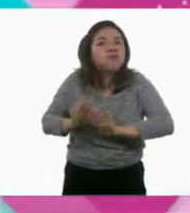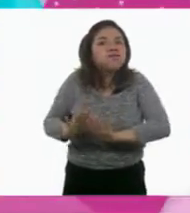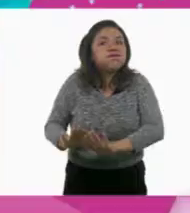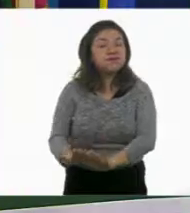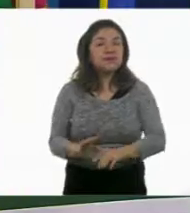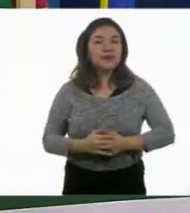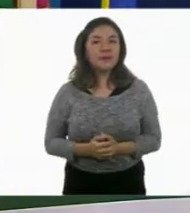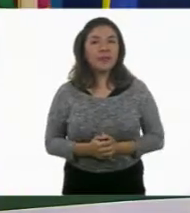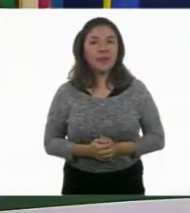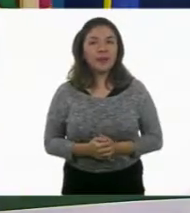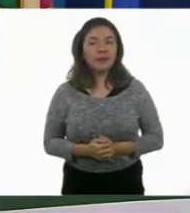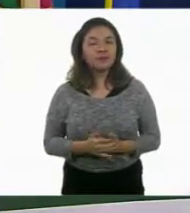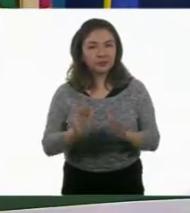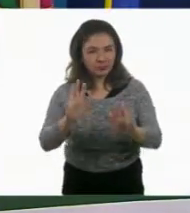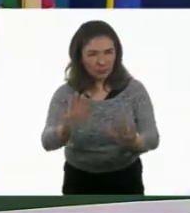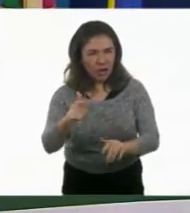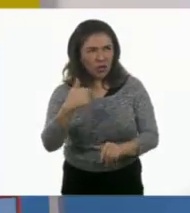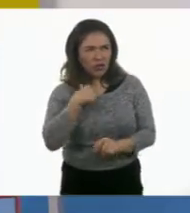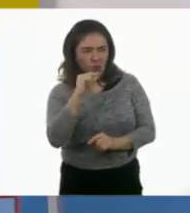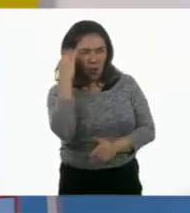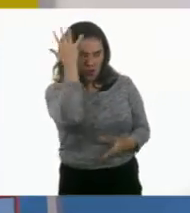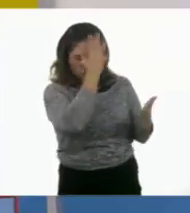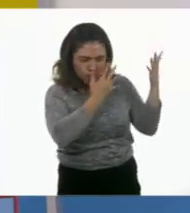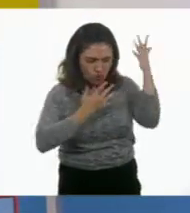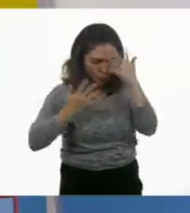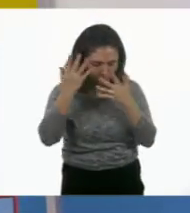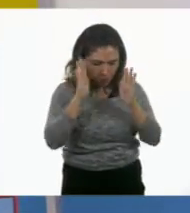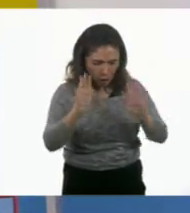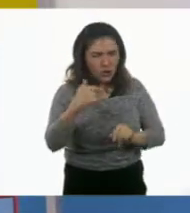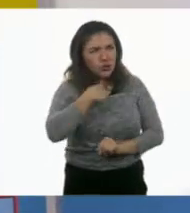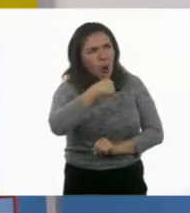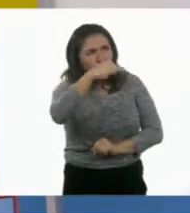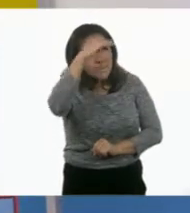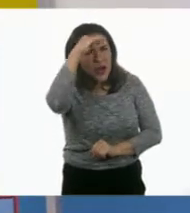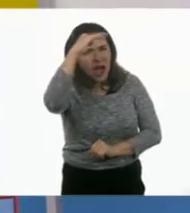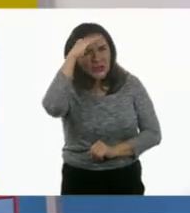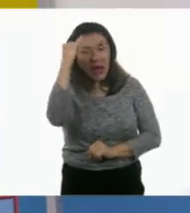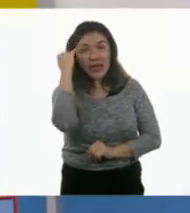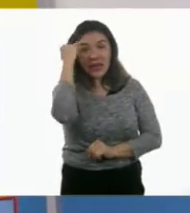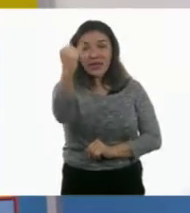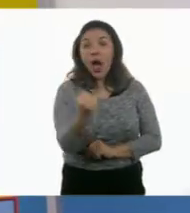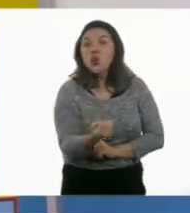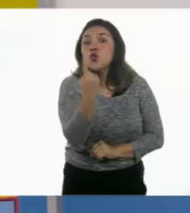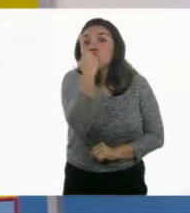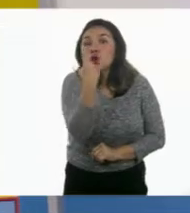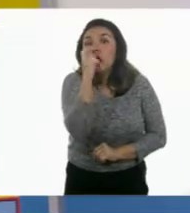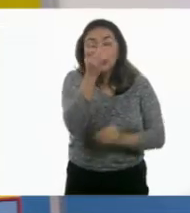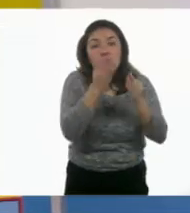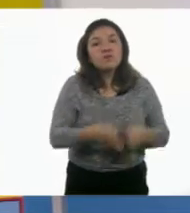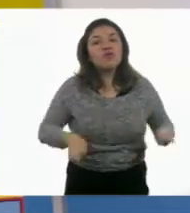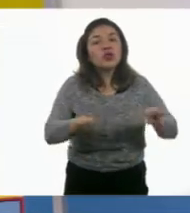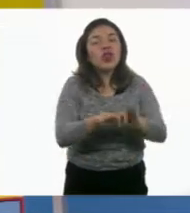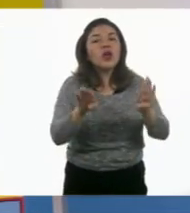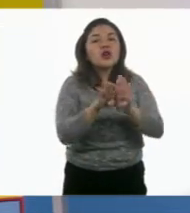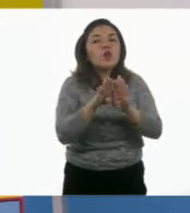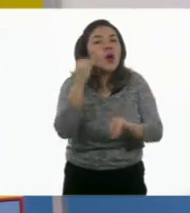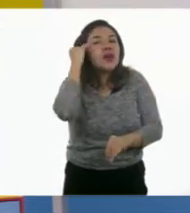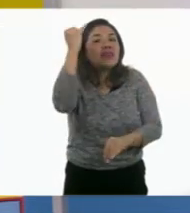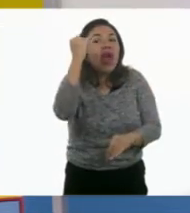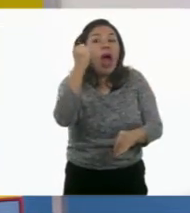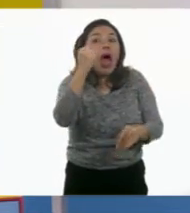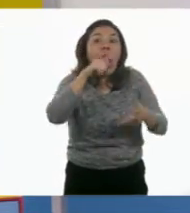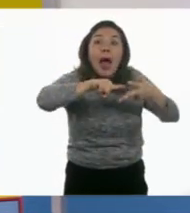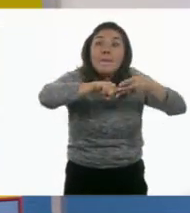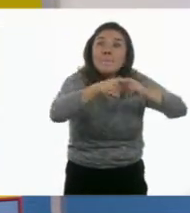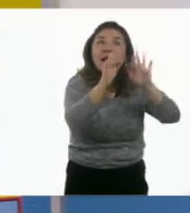años. A ver, estoy un poco confundido. Yo pensé que era una idea principal la parte del texto del inicio, donde